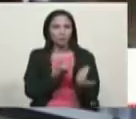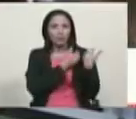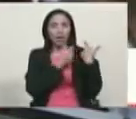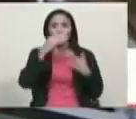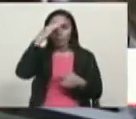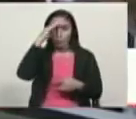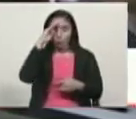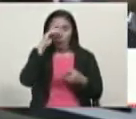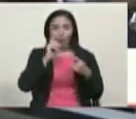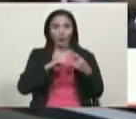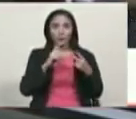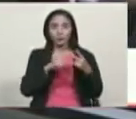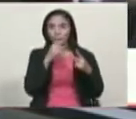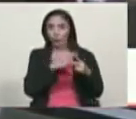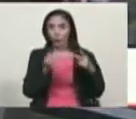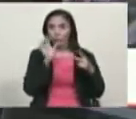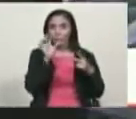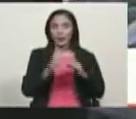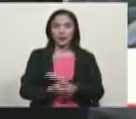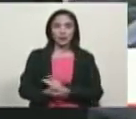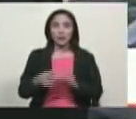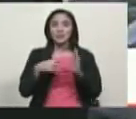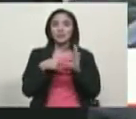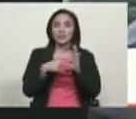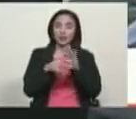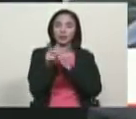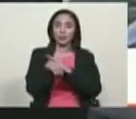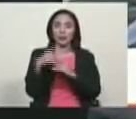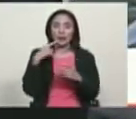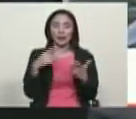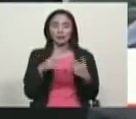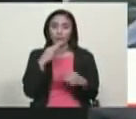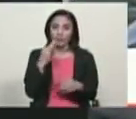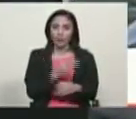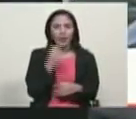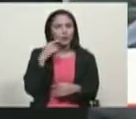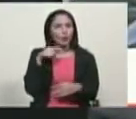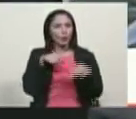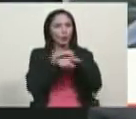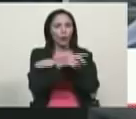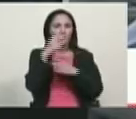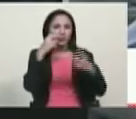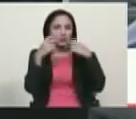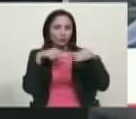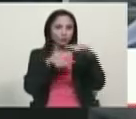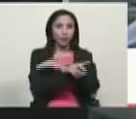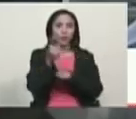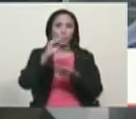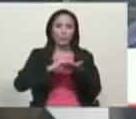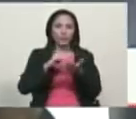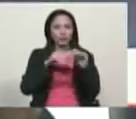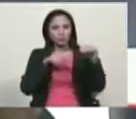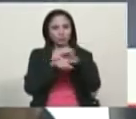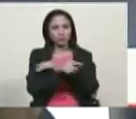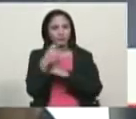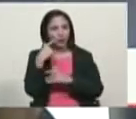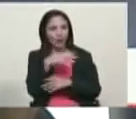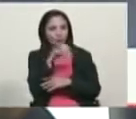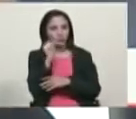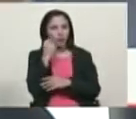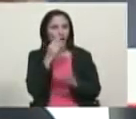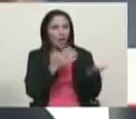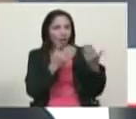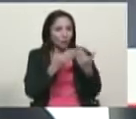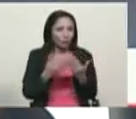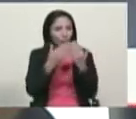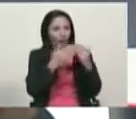Cuba, también de Siria. Estuve visitando Siria dos veces para tratar de